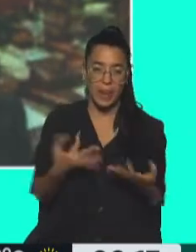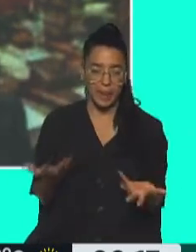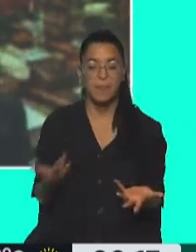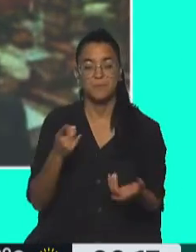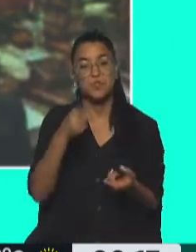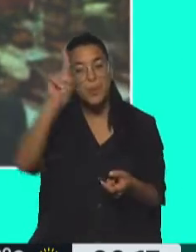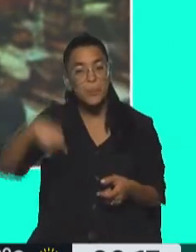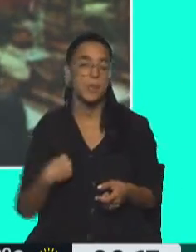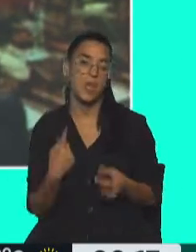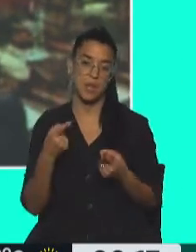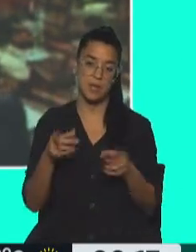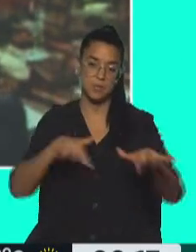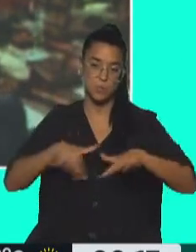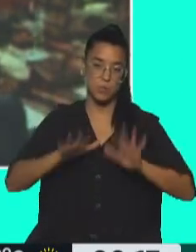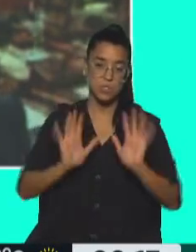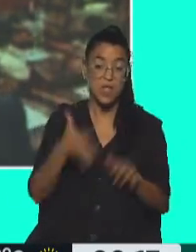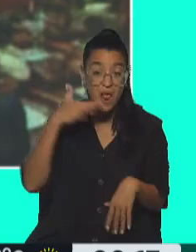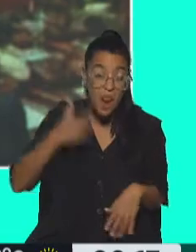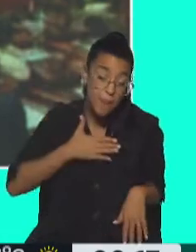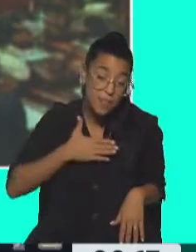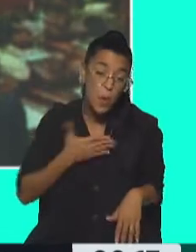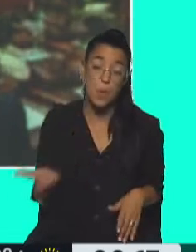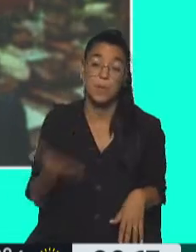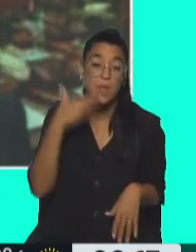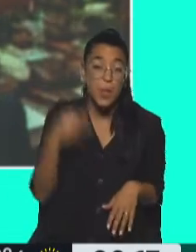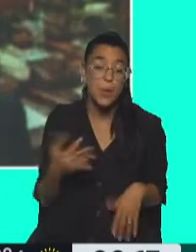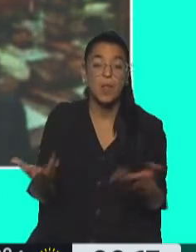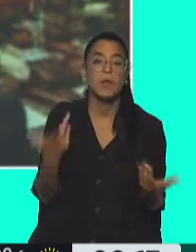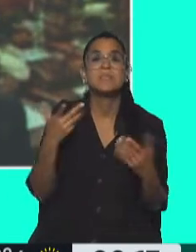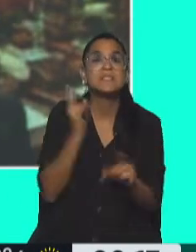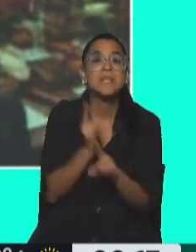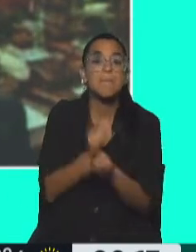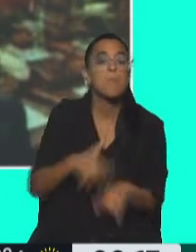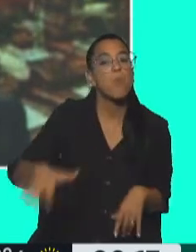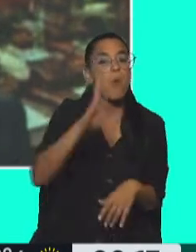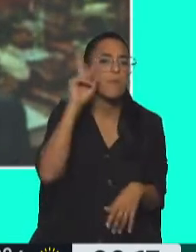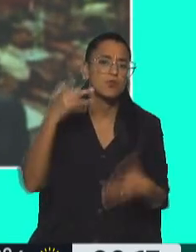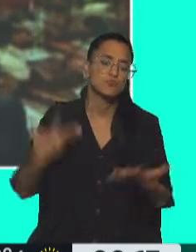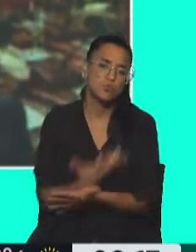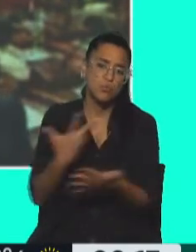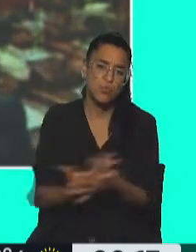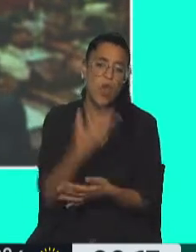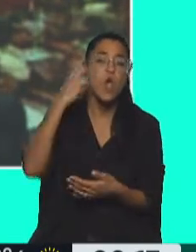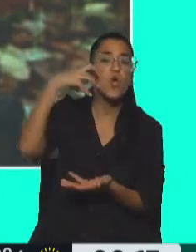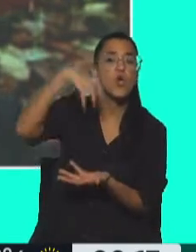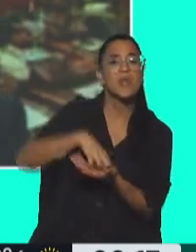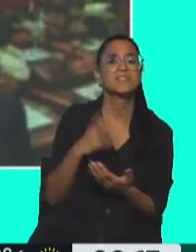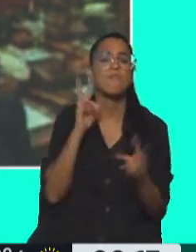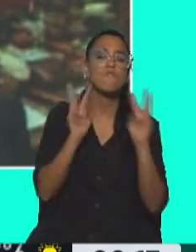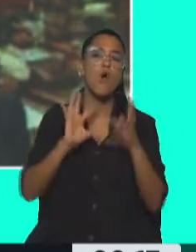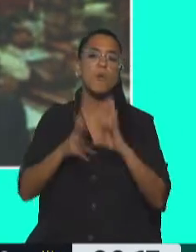da lugar a este tipo de cosas que lamentablemente, siempre el pueblo peruano es el que termina sufriendo. Un Congreso con una mirada de derecha que tiene